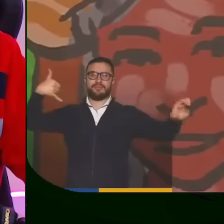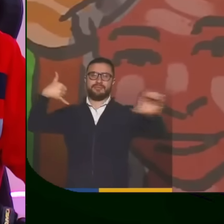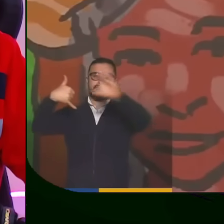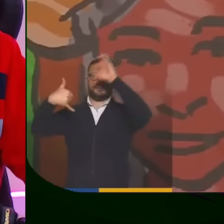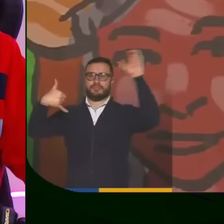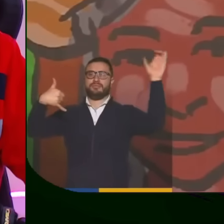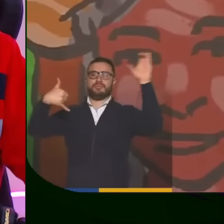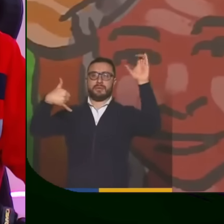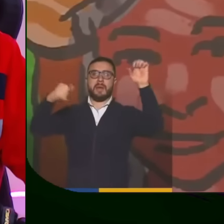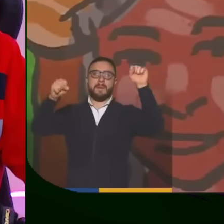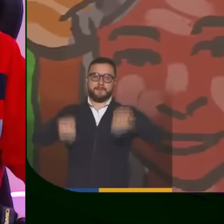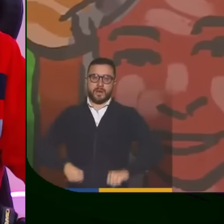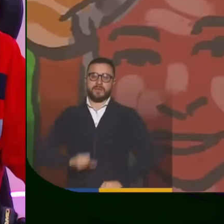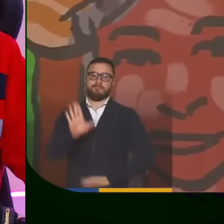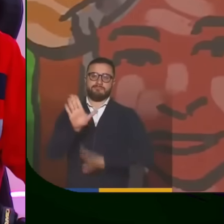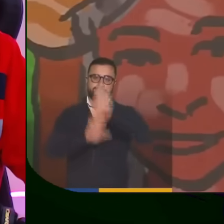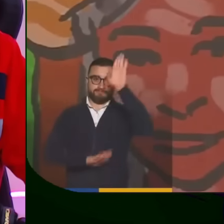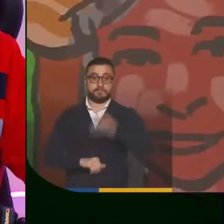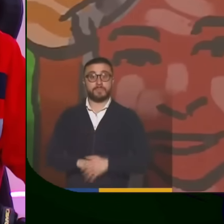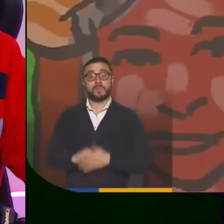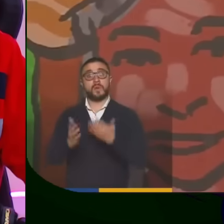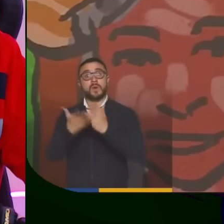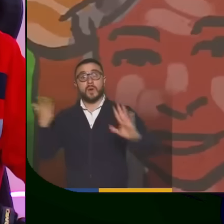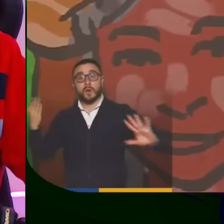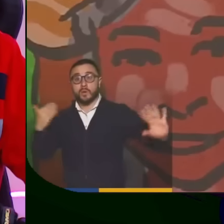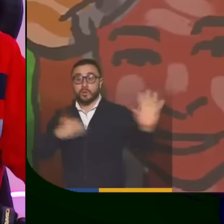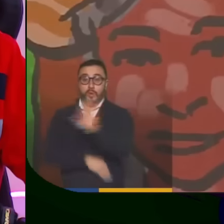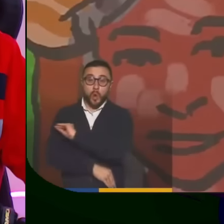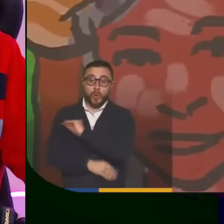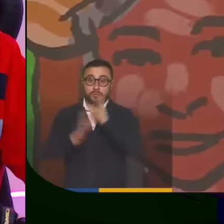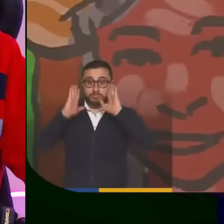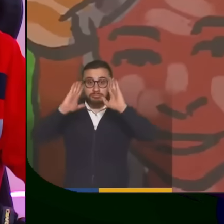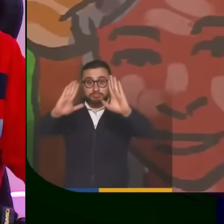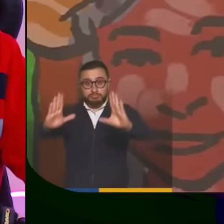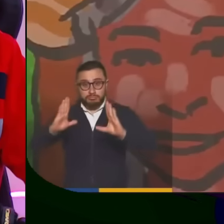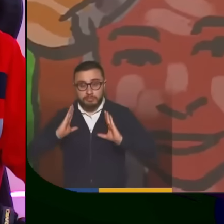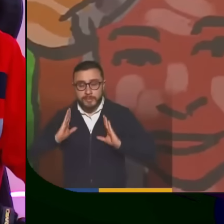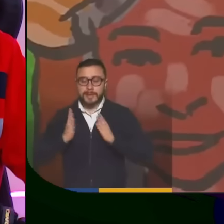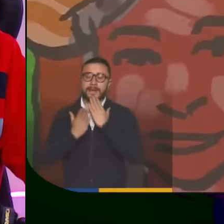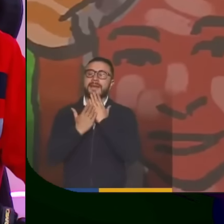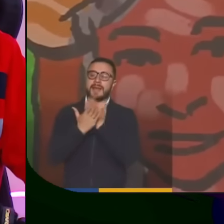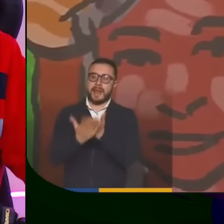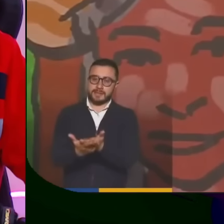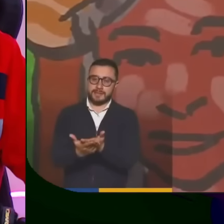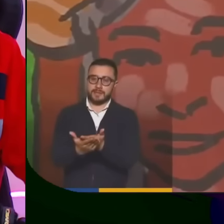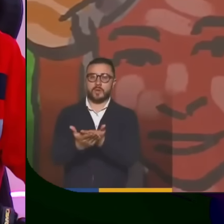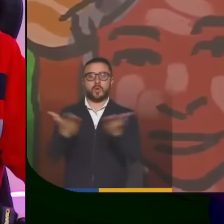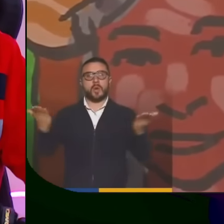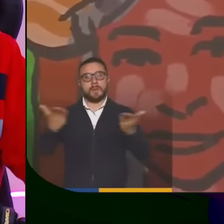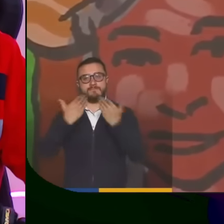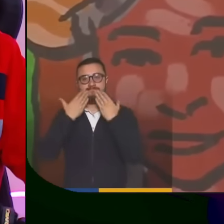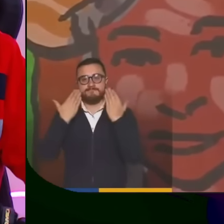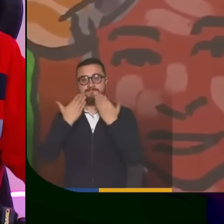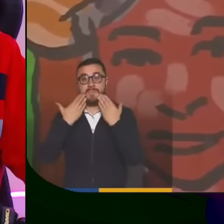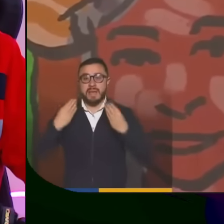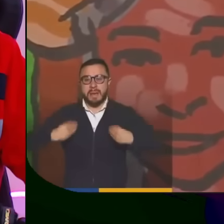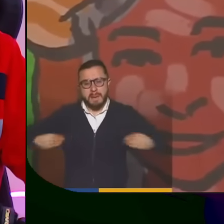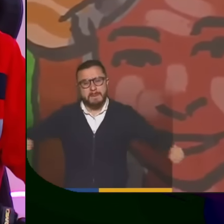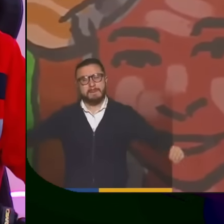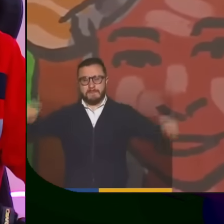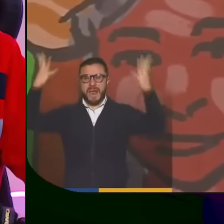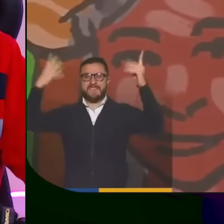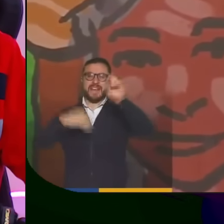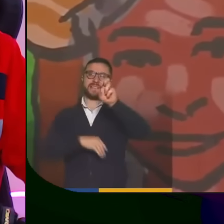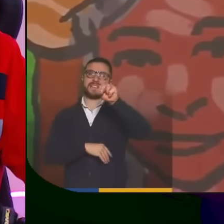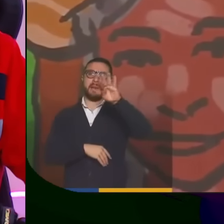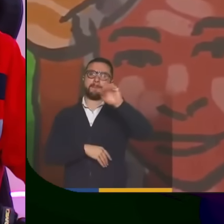país. Gracias a todas y todos ustedes por haberme escuchado. ¡Que viva San Basilio de